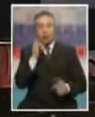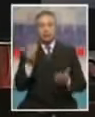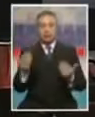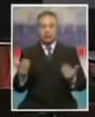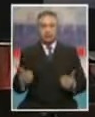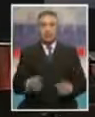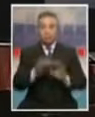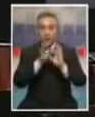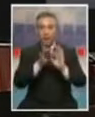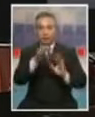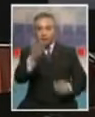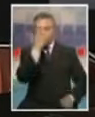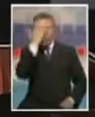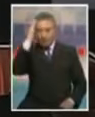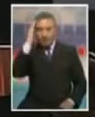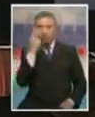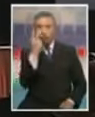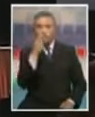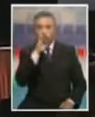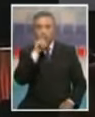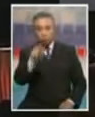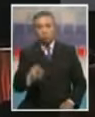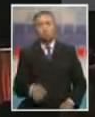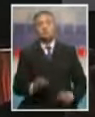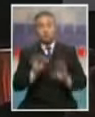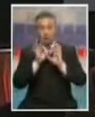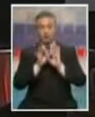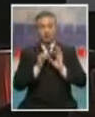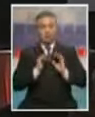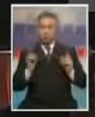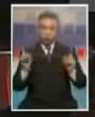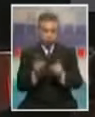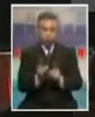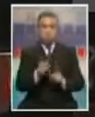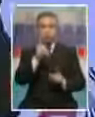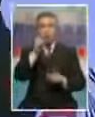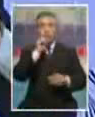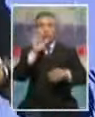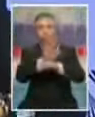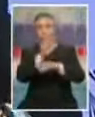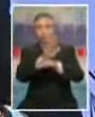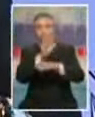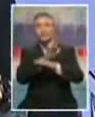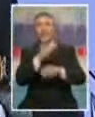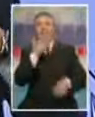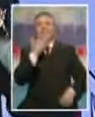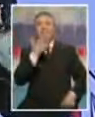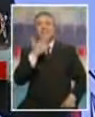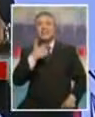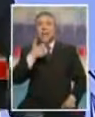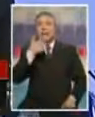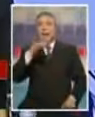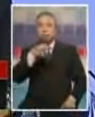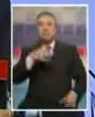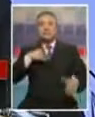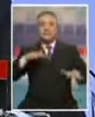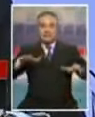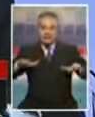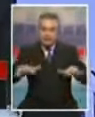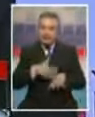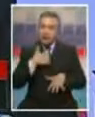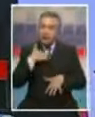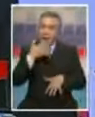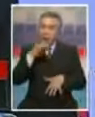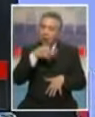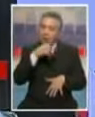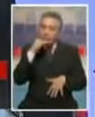Marco Enrique Sominami, sus 2 minutos. Gracias. Muy breve. Hay un comediante que se ríe de mi dicción y voy a hacerlo con mi mejor esfuerzo